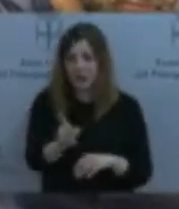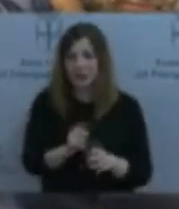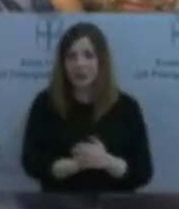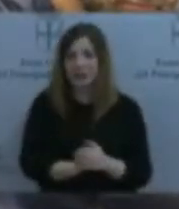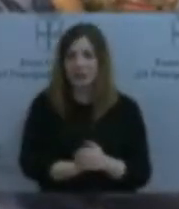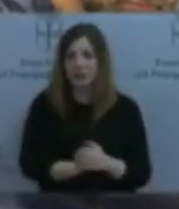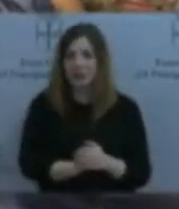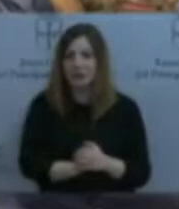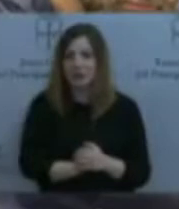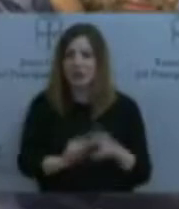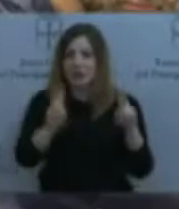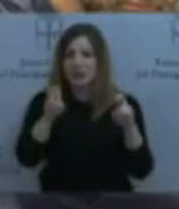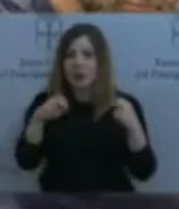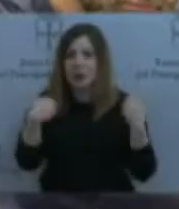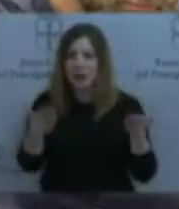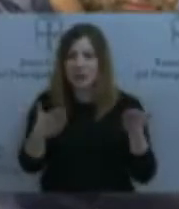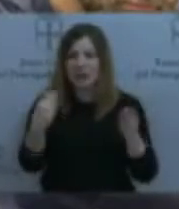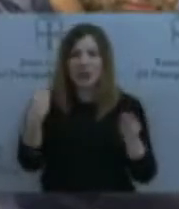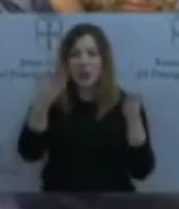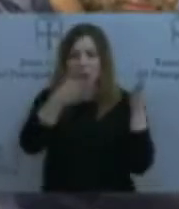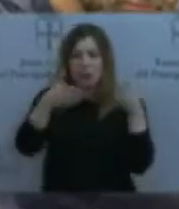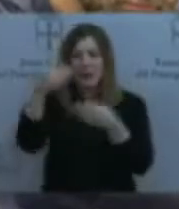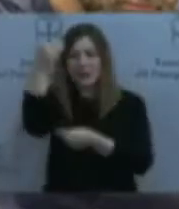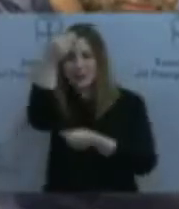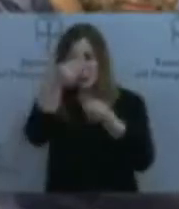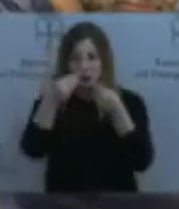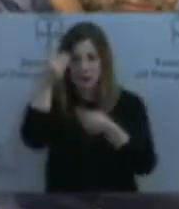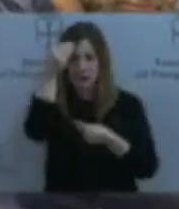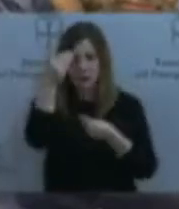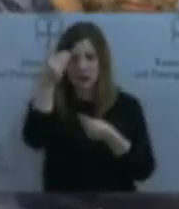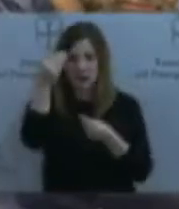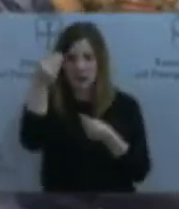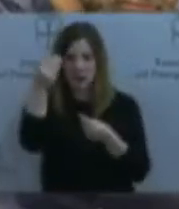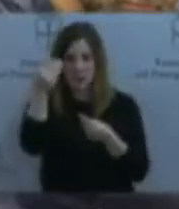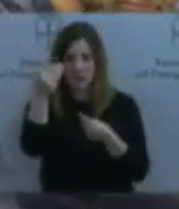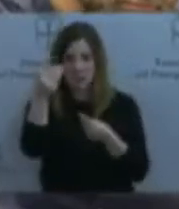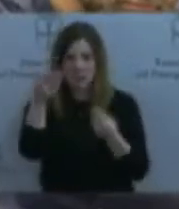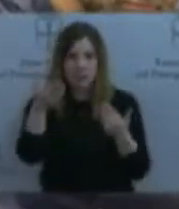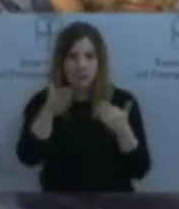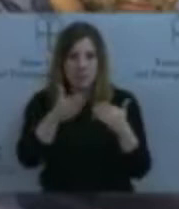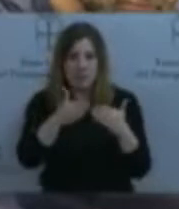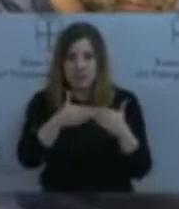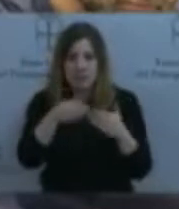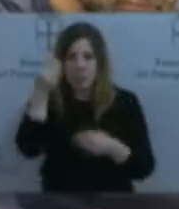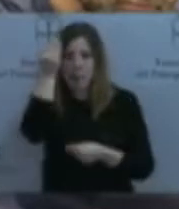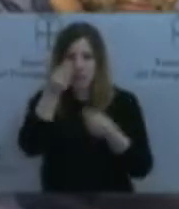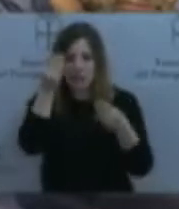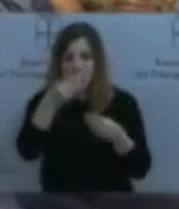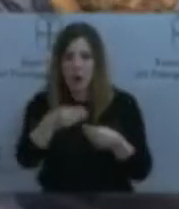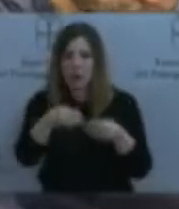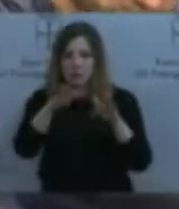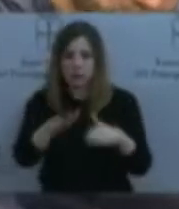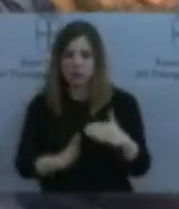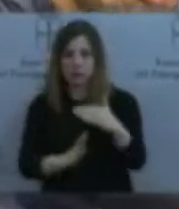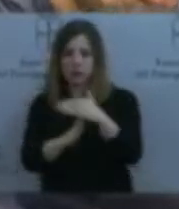¿piensan ustedes, por lo menos, poner en suspensión temporal la aplicación de este proyecto mientras se